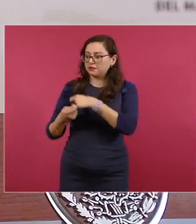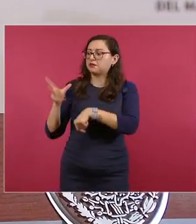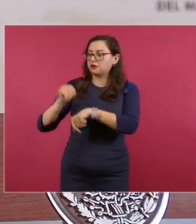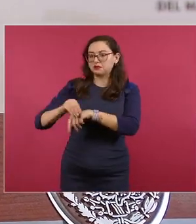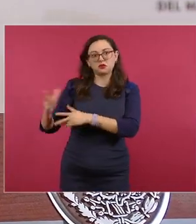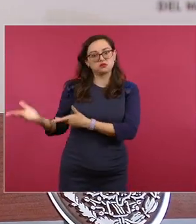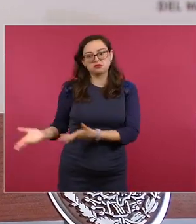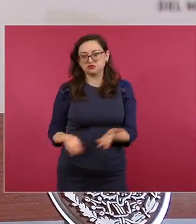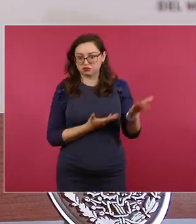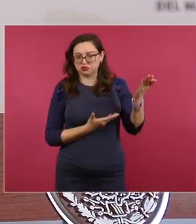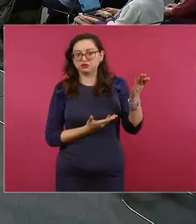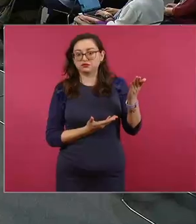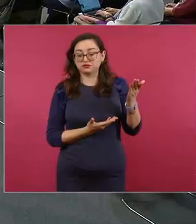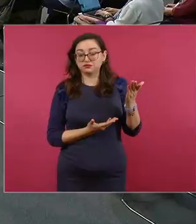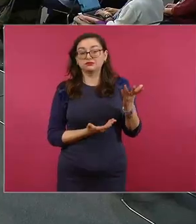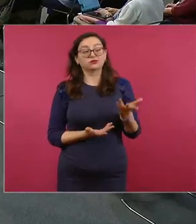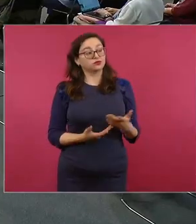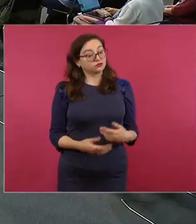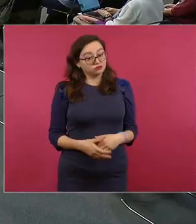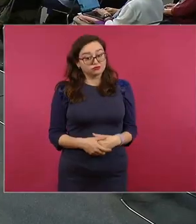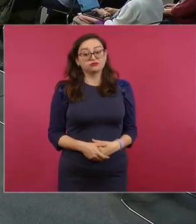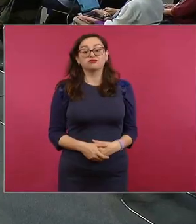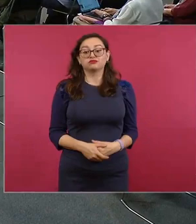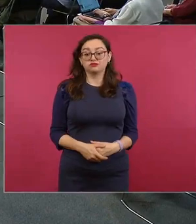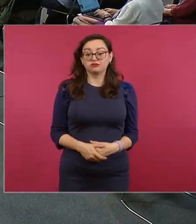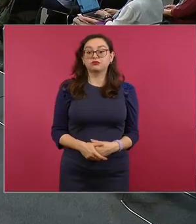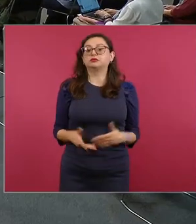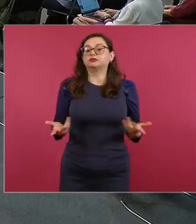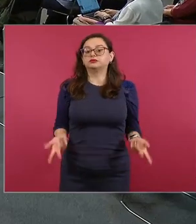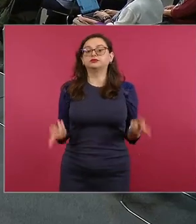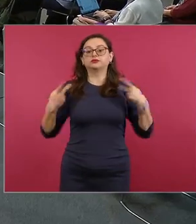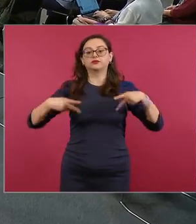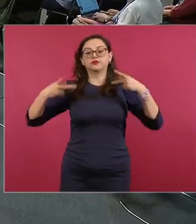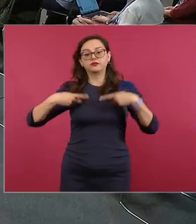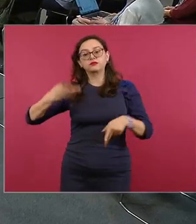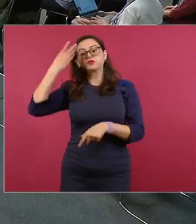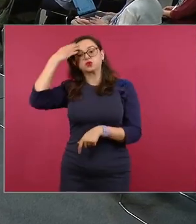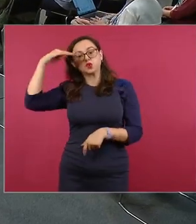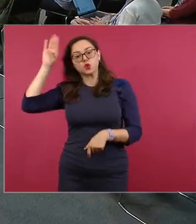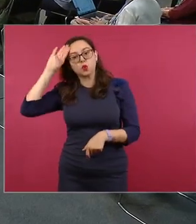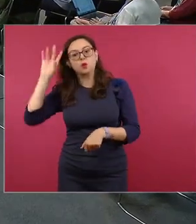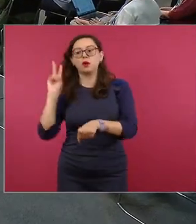Ahora, un ciudadano de Cuba, de Venezuela,